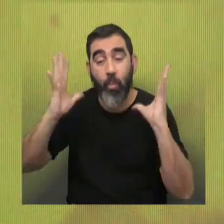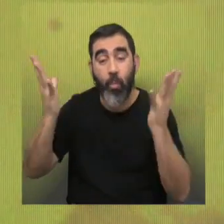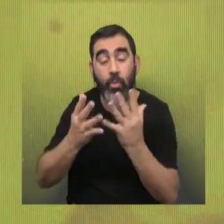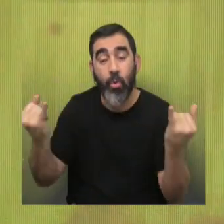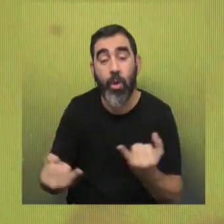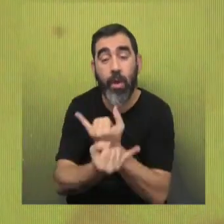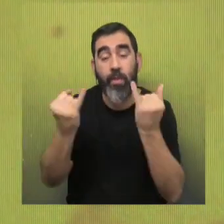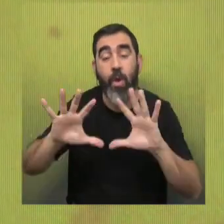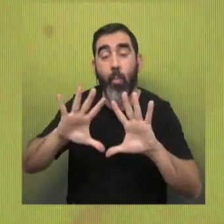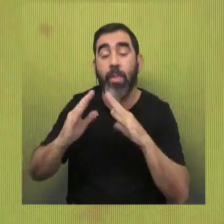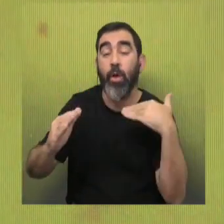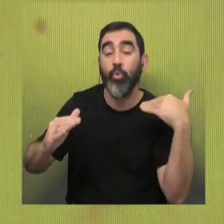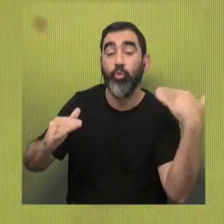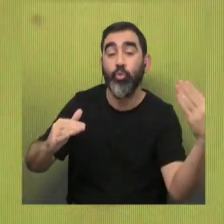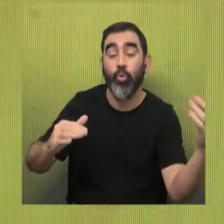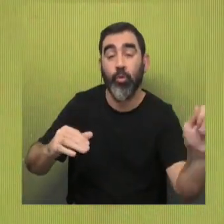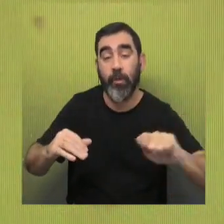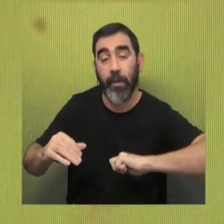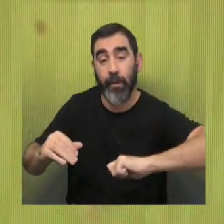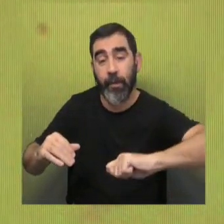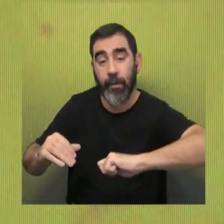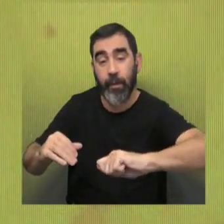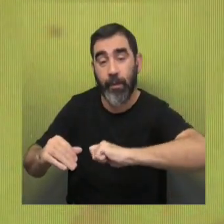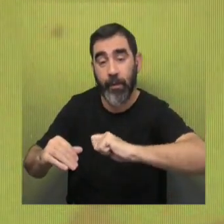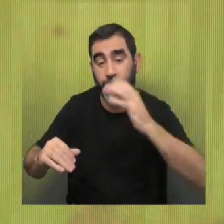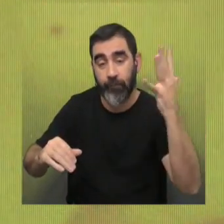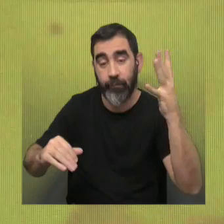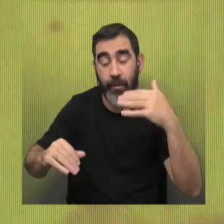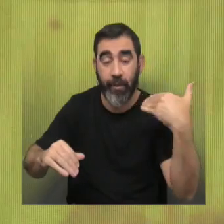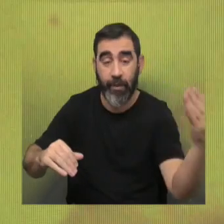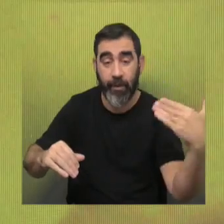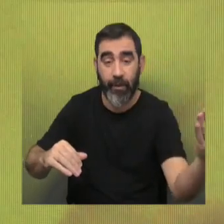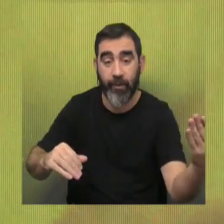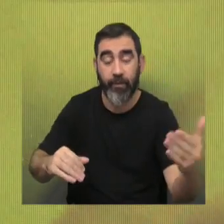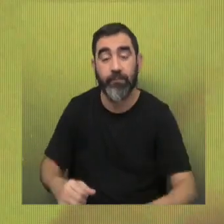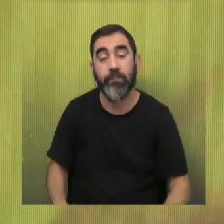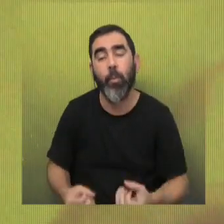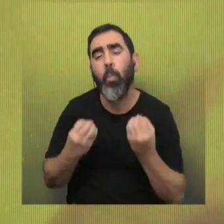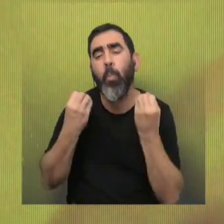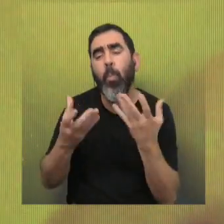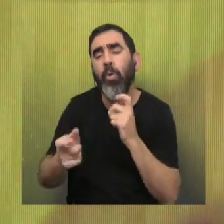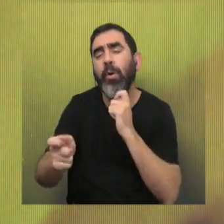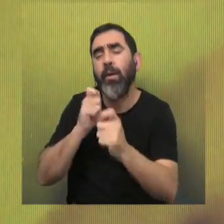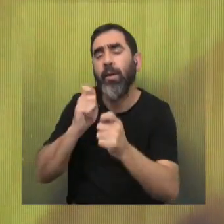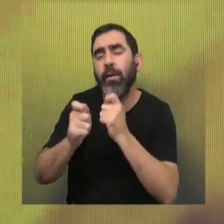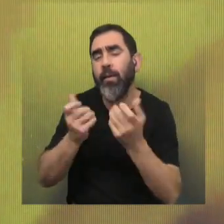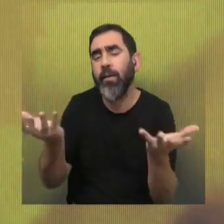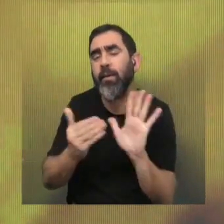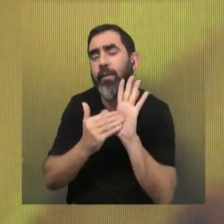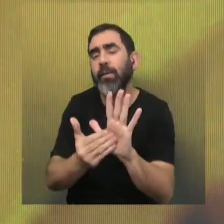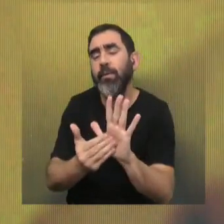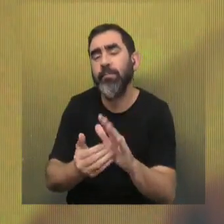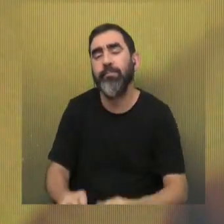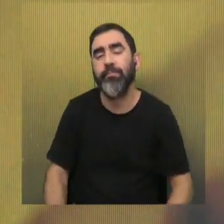Día Mundial del Zurdo, del que escribe con la mano izquierda, que tiene habilidades con la mano izquierda. ¿Y por qué esta nota que vamos a presentar ahora tiene que